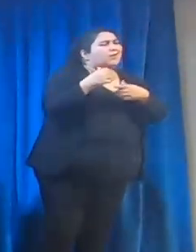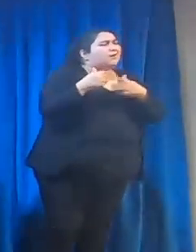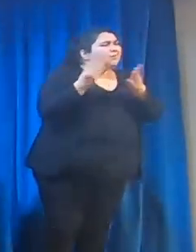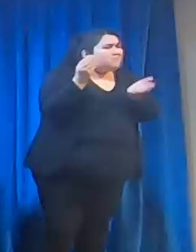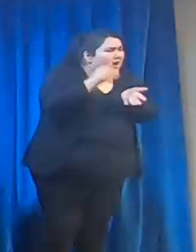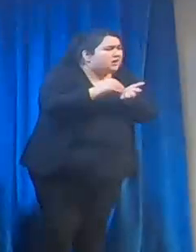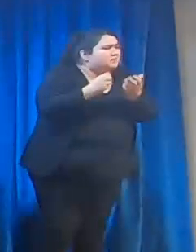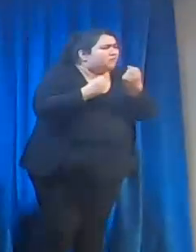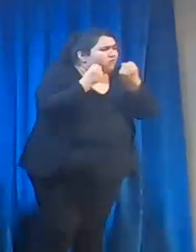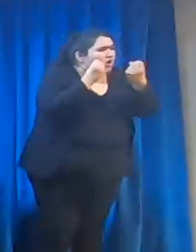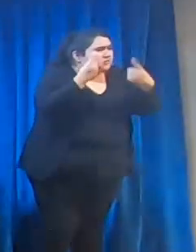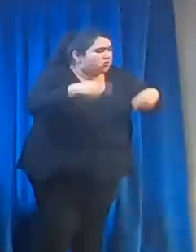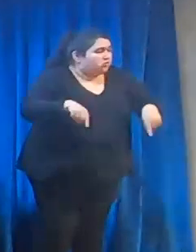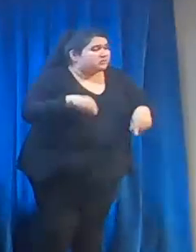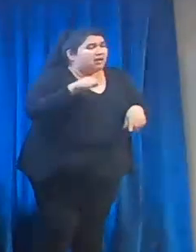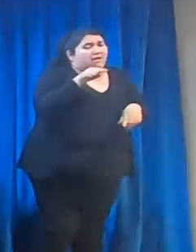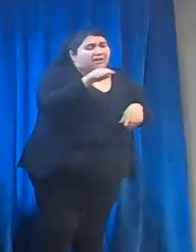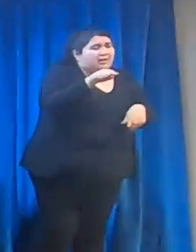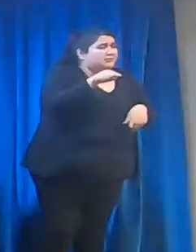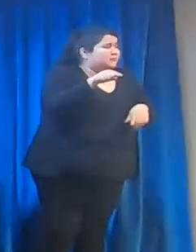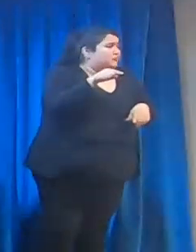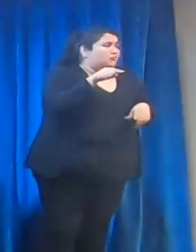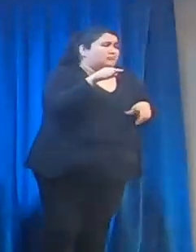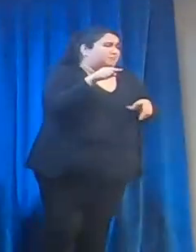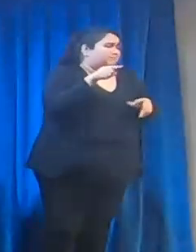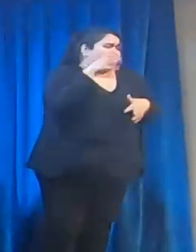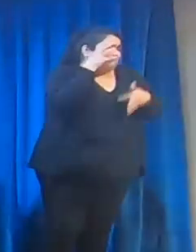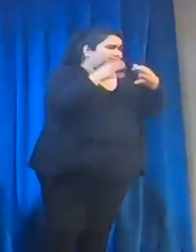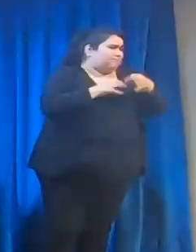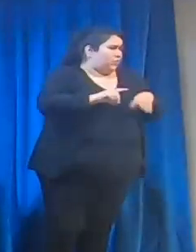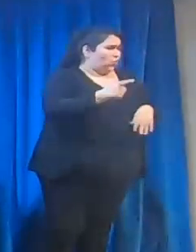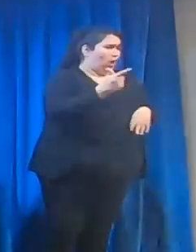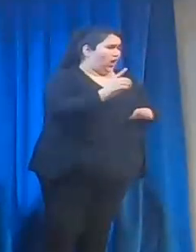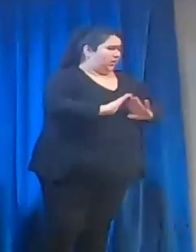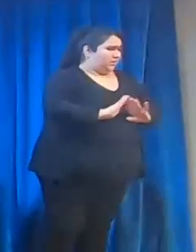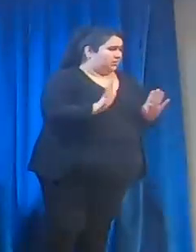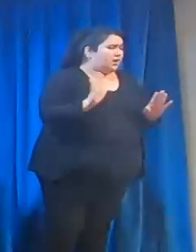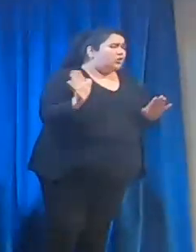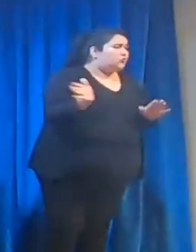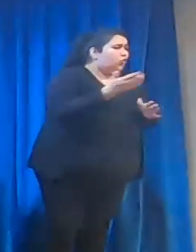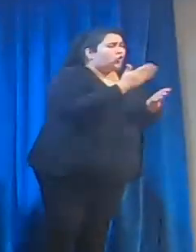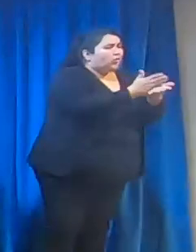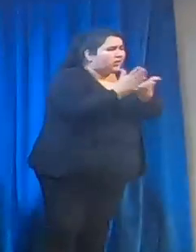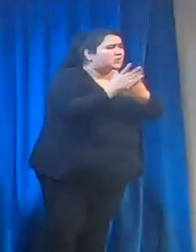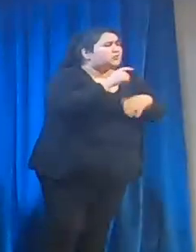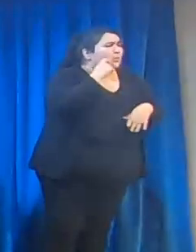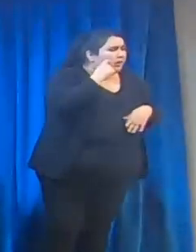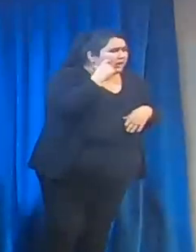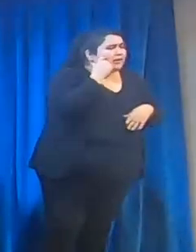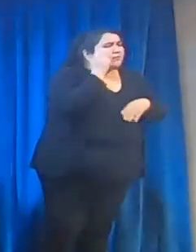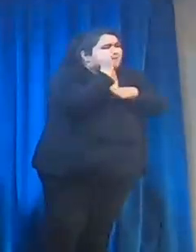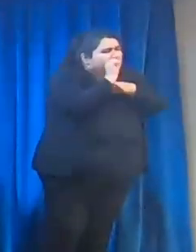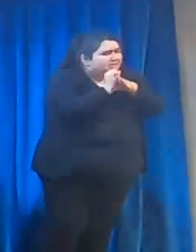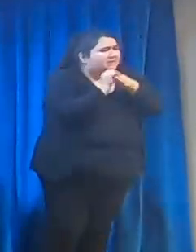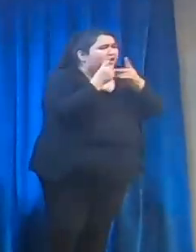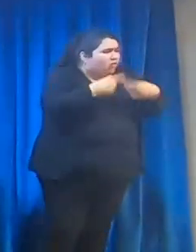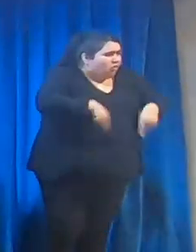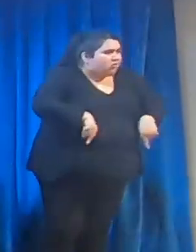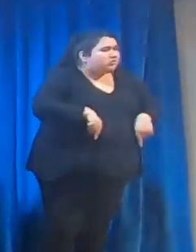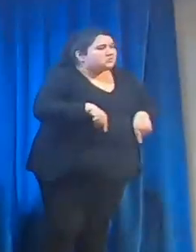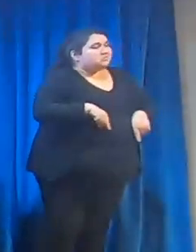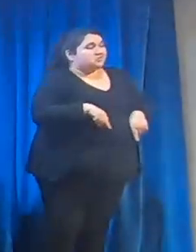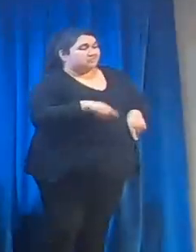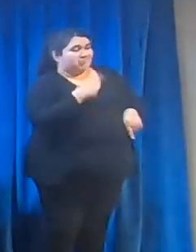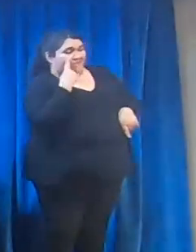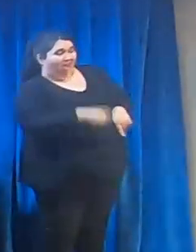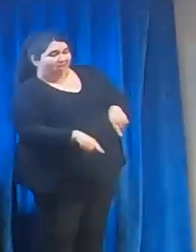lo lastimen más, me parece sumamente injusta. A mí me parece que todos los chicos tienen derecho a ser tímidos, retraídos, nerds, frikis,